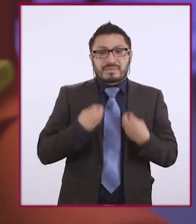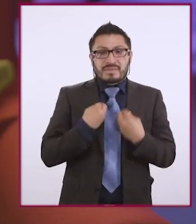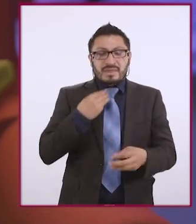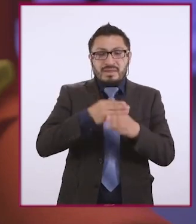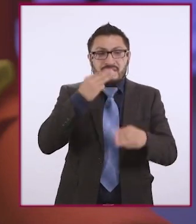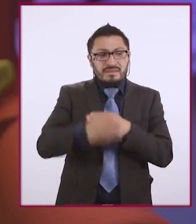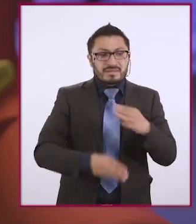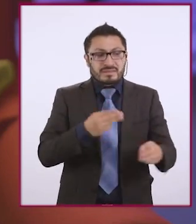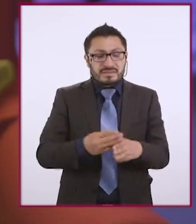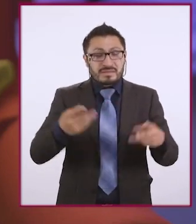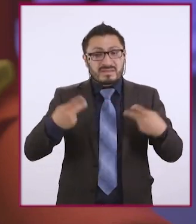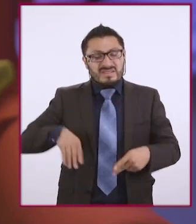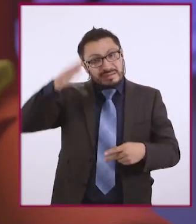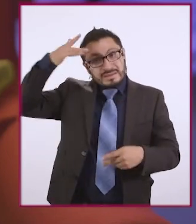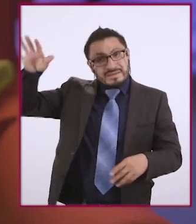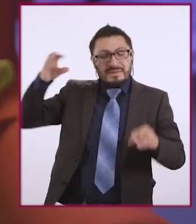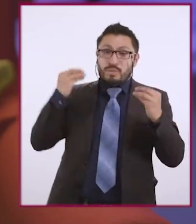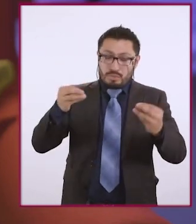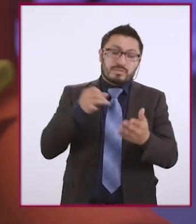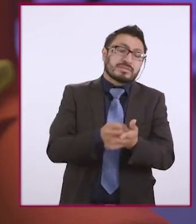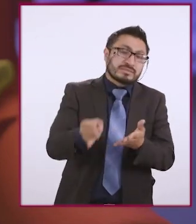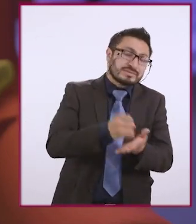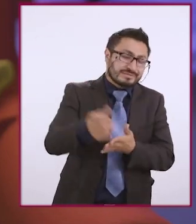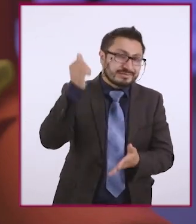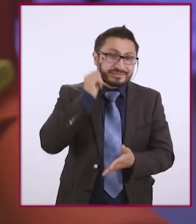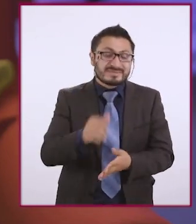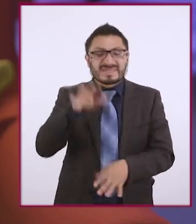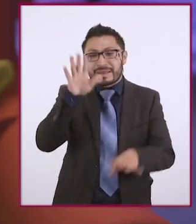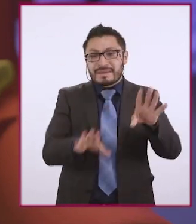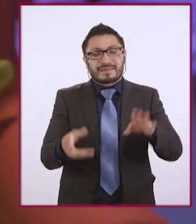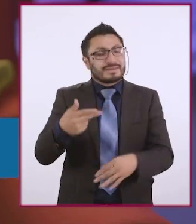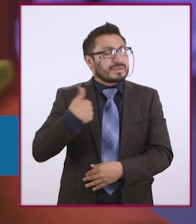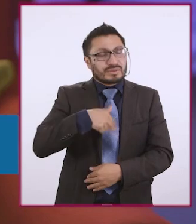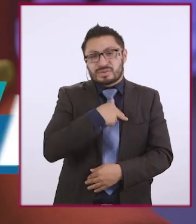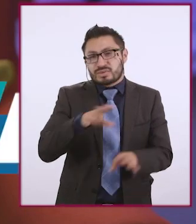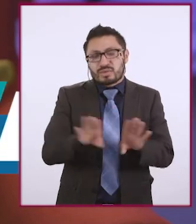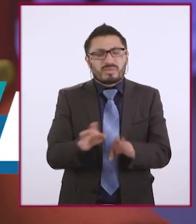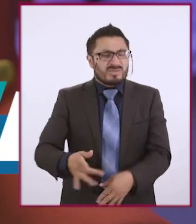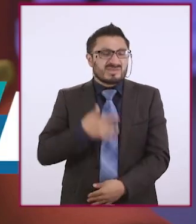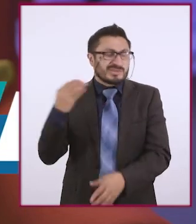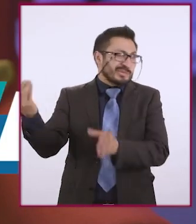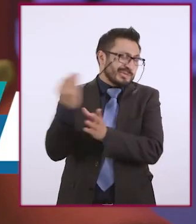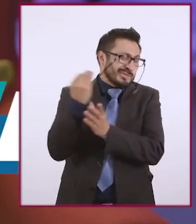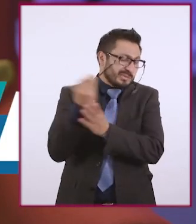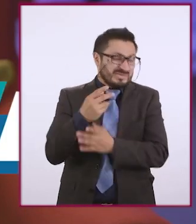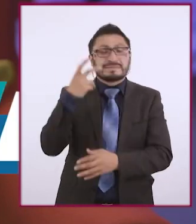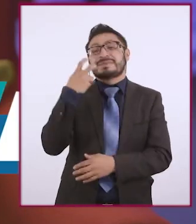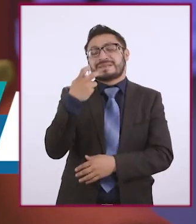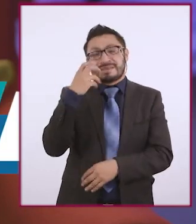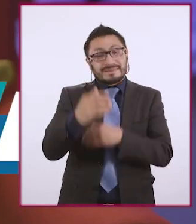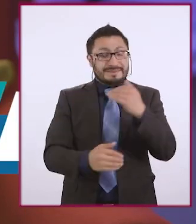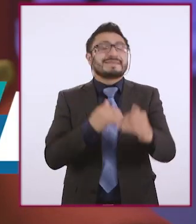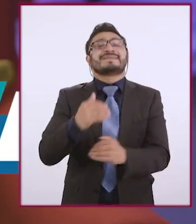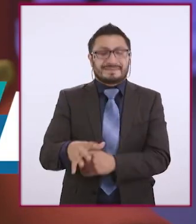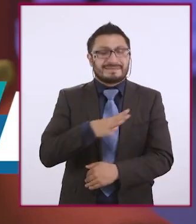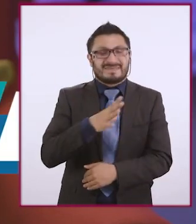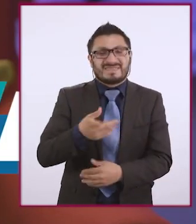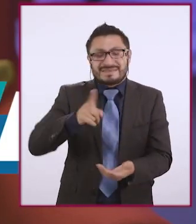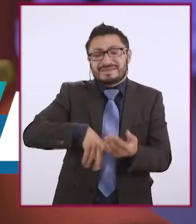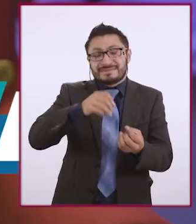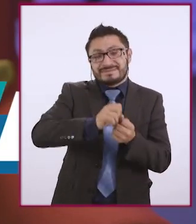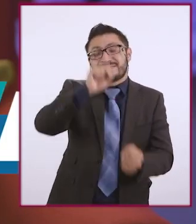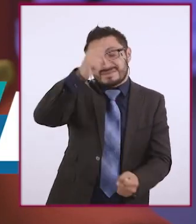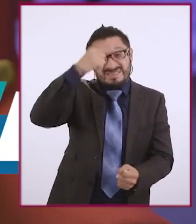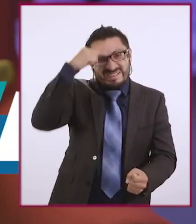el que los adultos toman la mayoría de las decisiones y a veces no nos sentimos tomados en cuenta. Y a pesar de los avances que se han logrado en nuestra